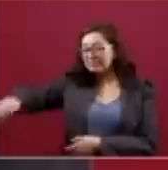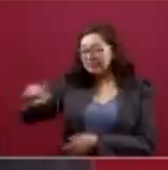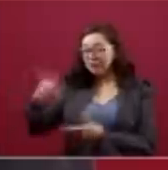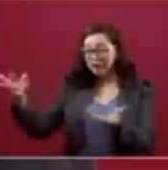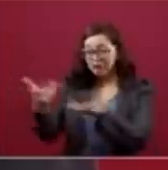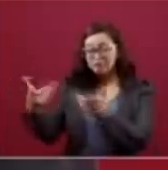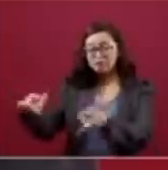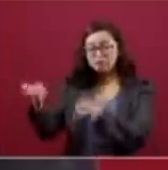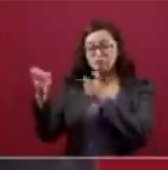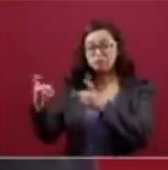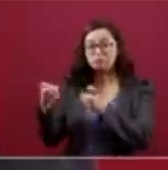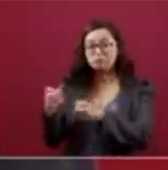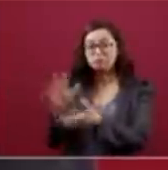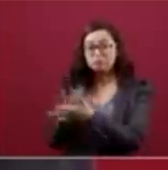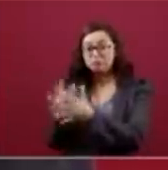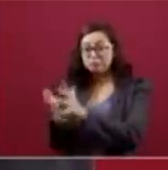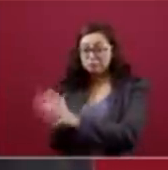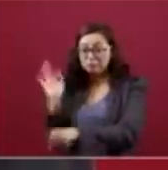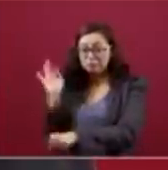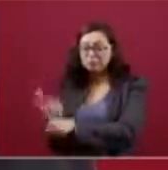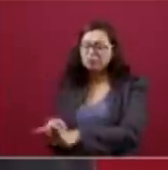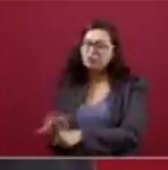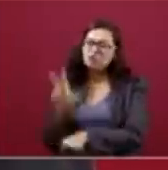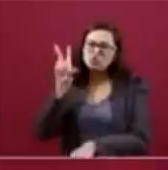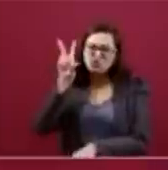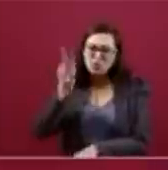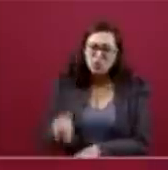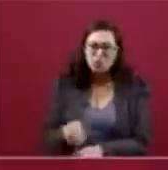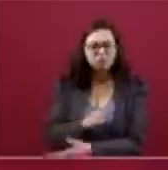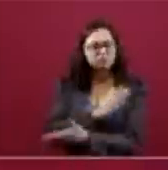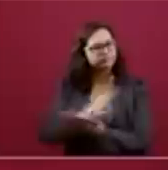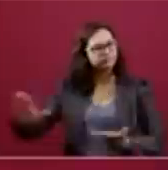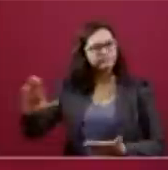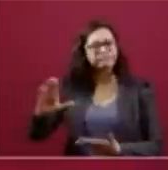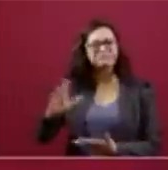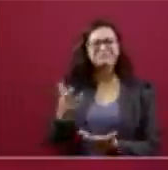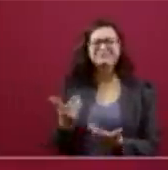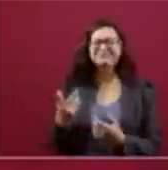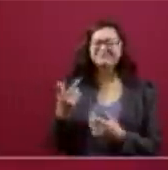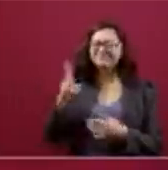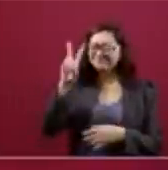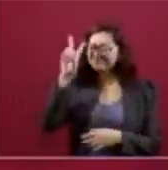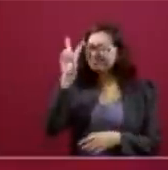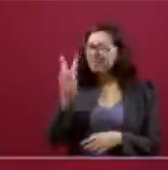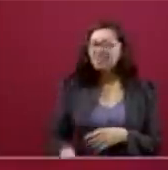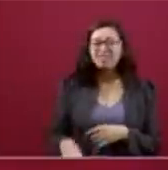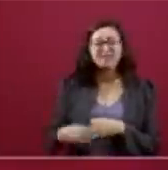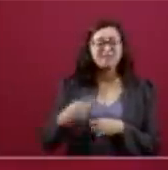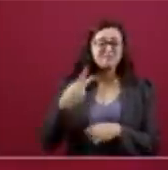combustible, que es muy peligrosa esta actividad,